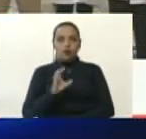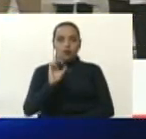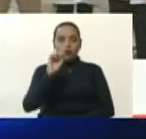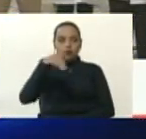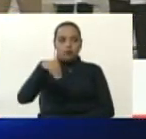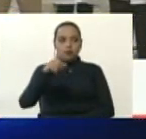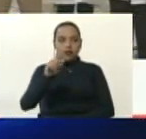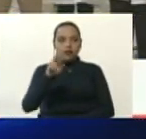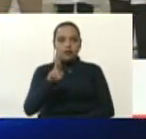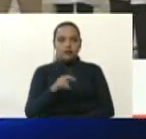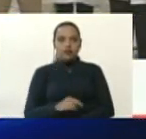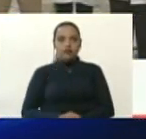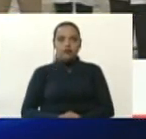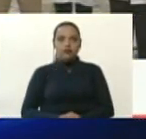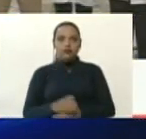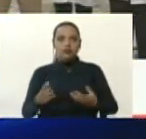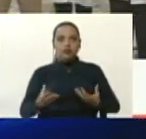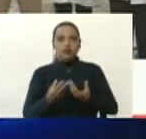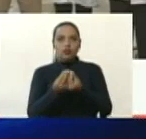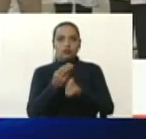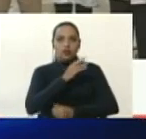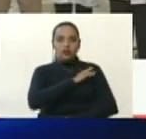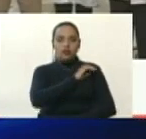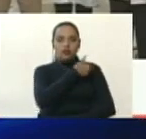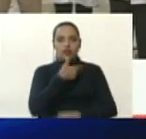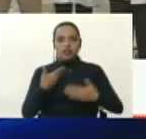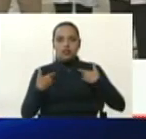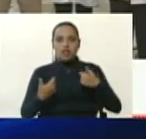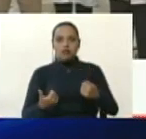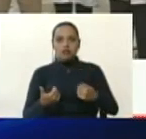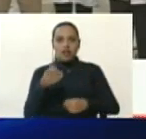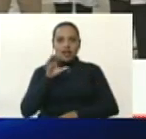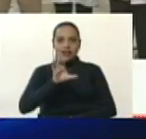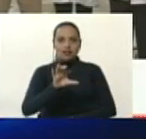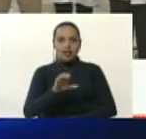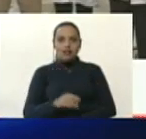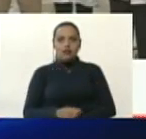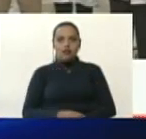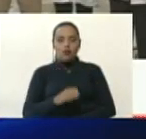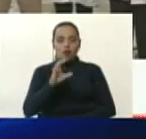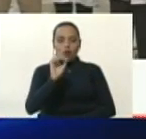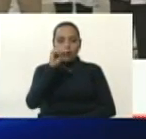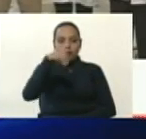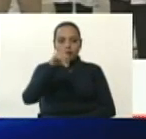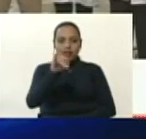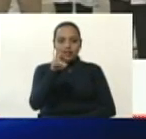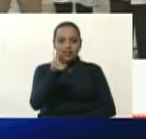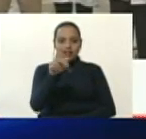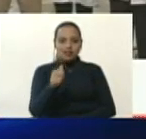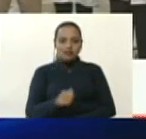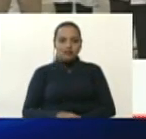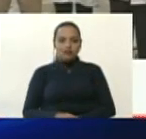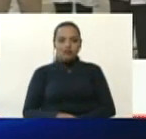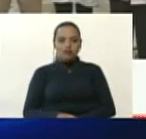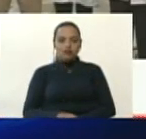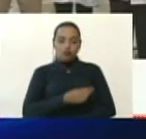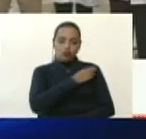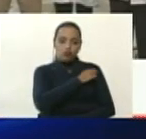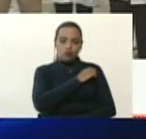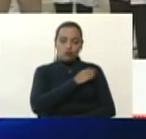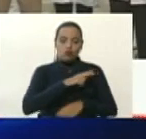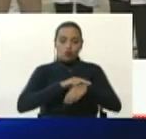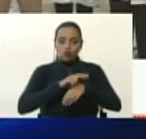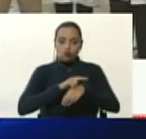Figueroa, junto a la directora de salud del estado, Omaira Prieto, doctora Omaira Prieto,